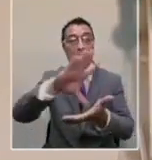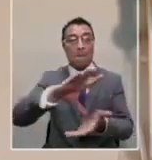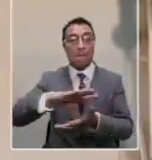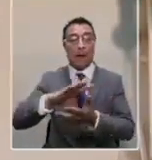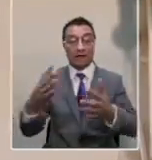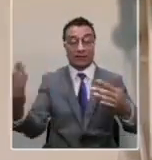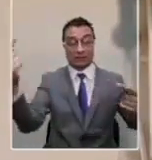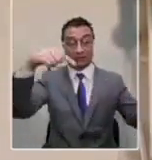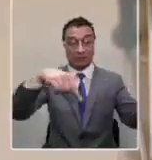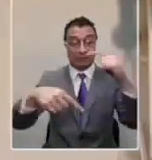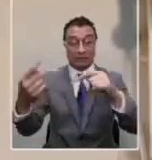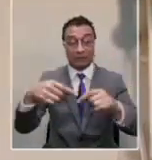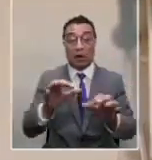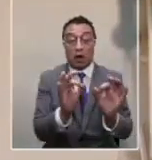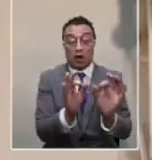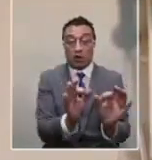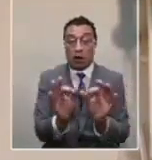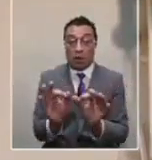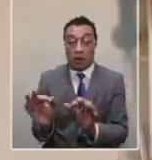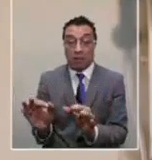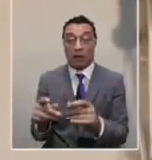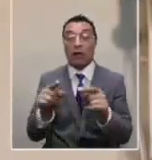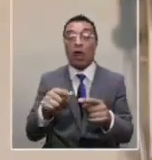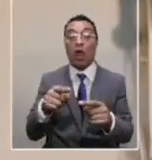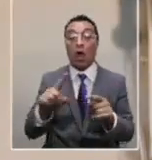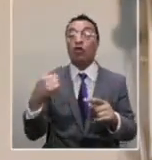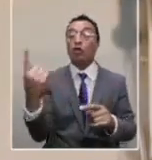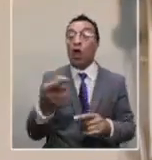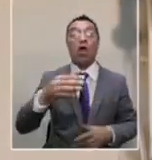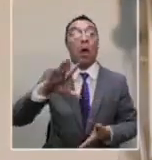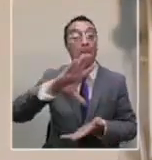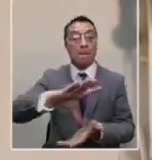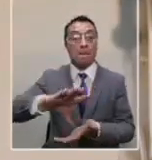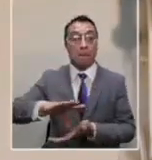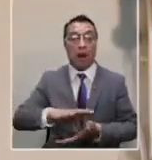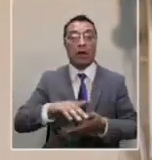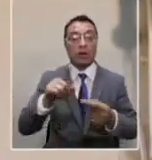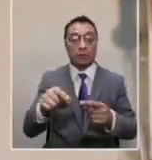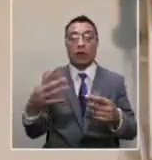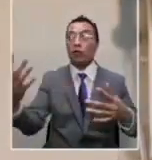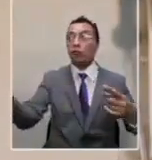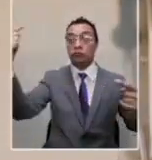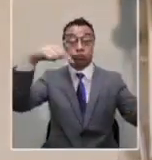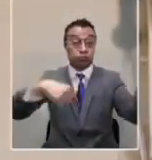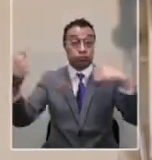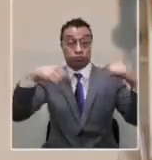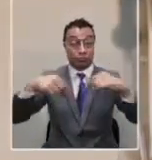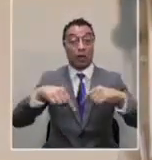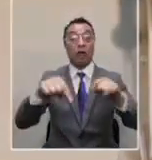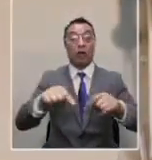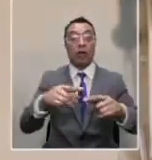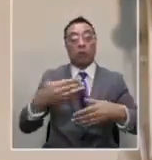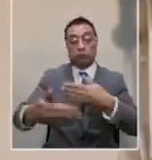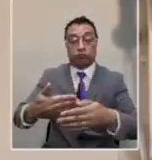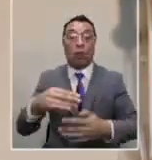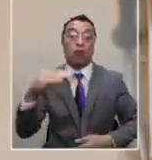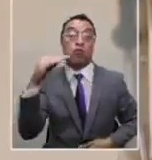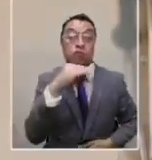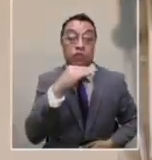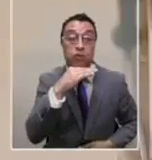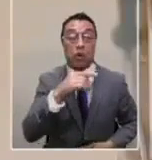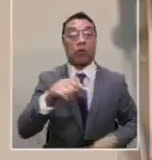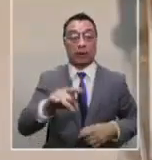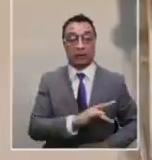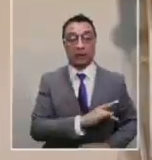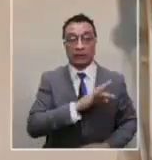este país y como ocurre normalmente en todos los países que son receptores de flujos migratorios, son procesos muy rápidos,